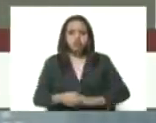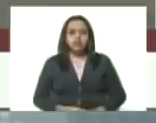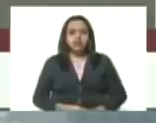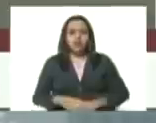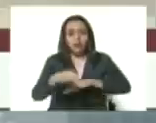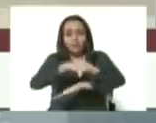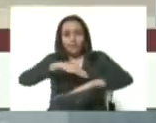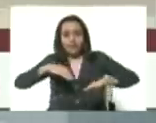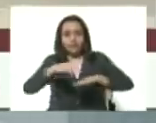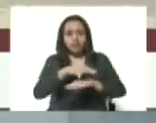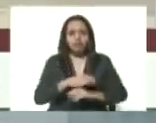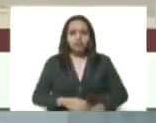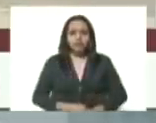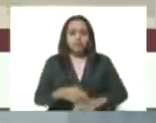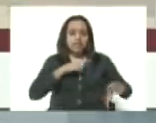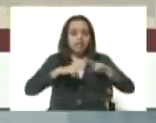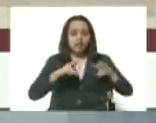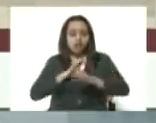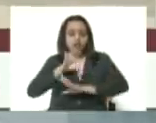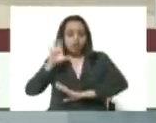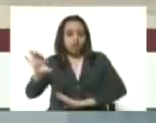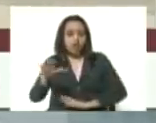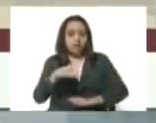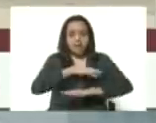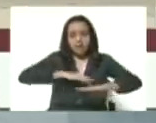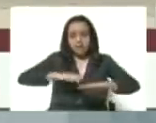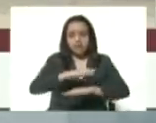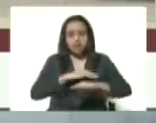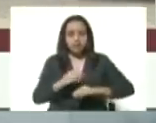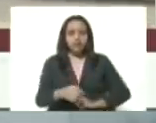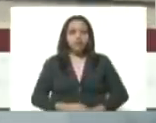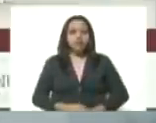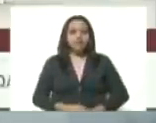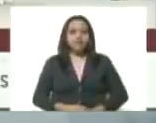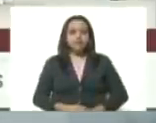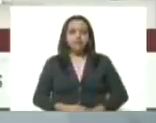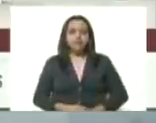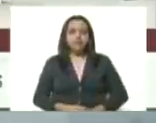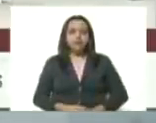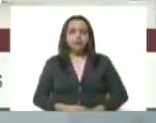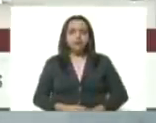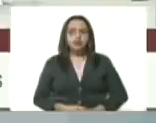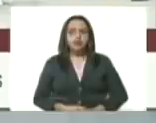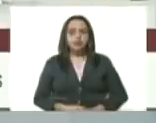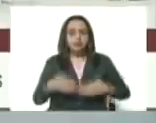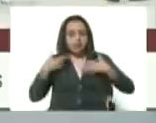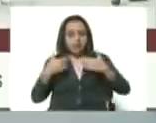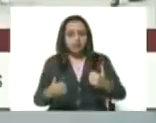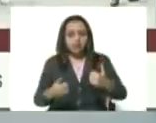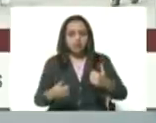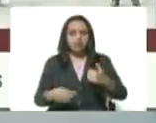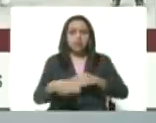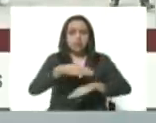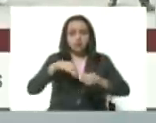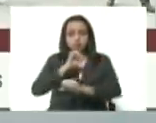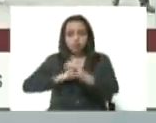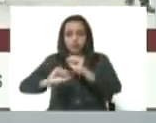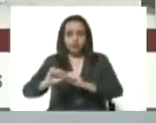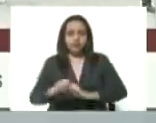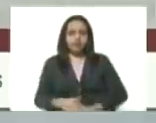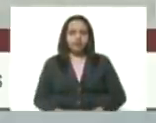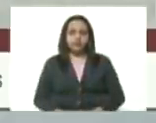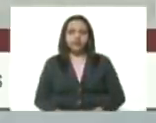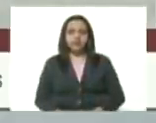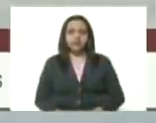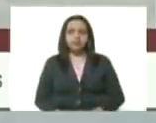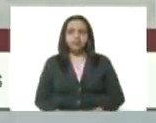el Ministro de Relaciones Exteriores, el Ministerio para la salud. And part of this assistance